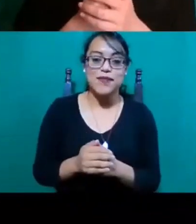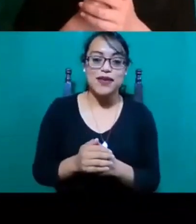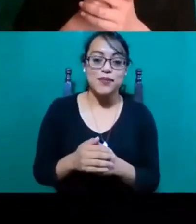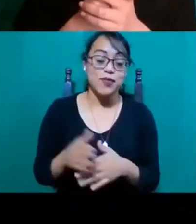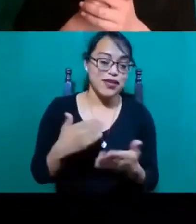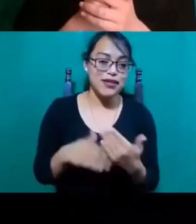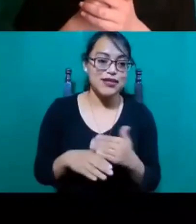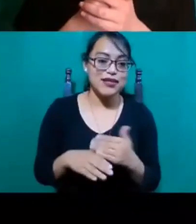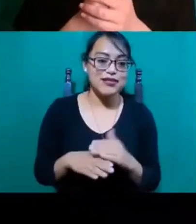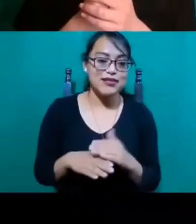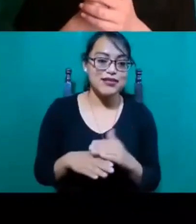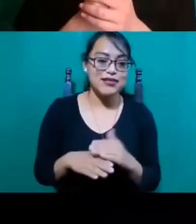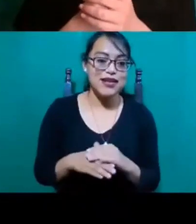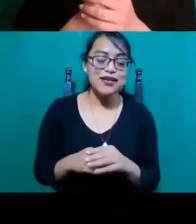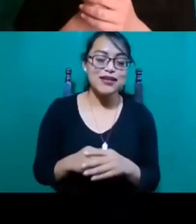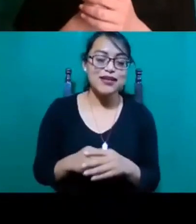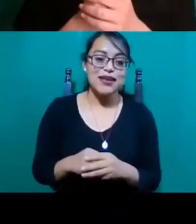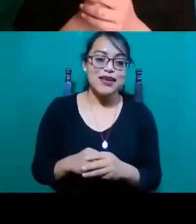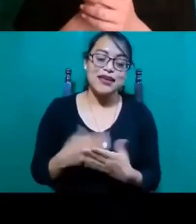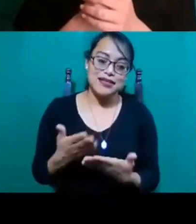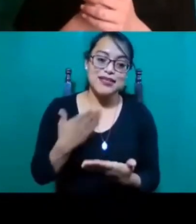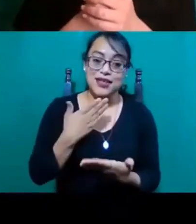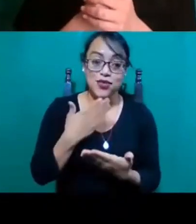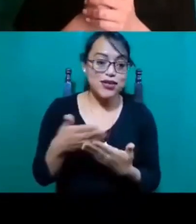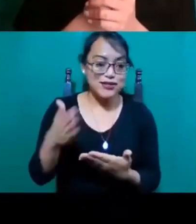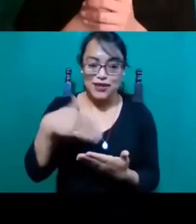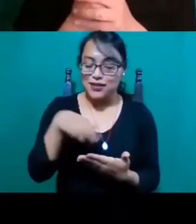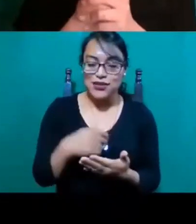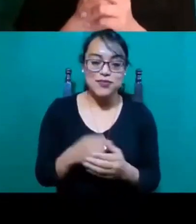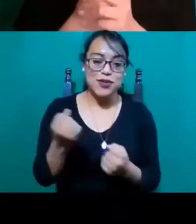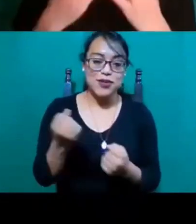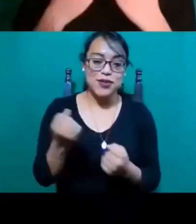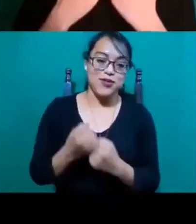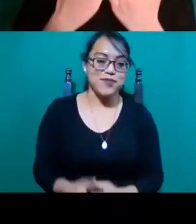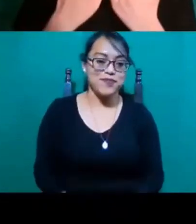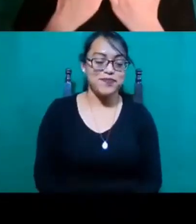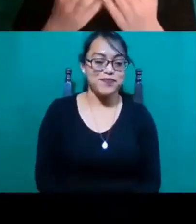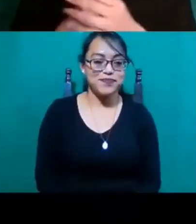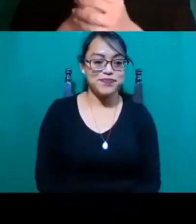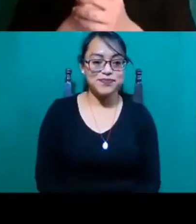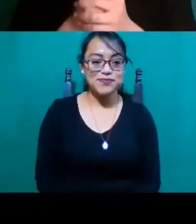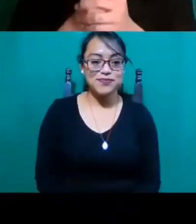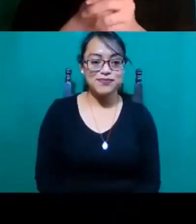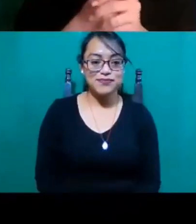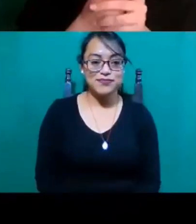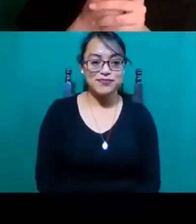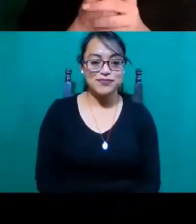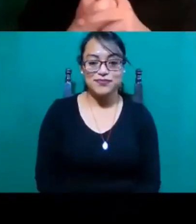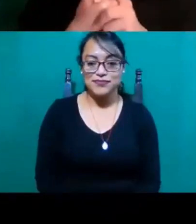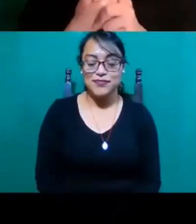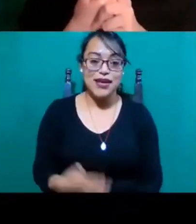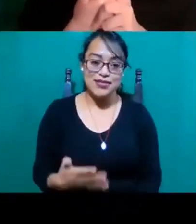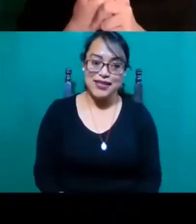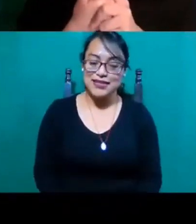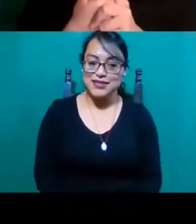bastante bien de poder ingresar. Y gracias a todas por el apoyo. Muchas